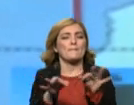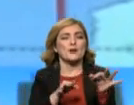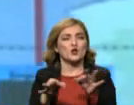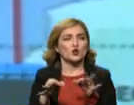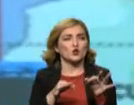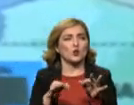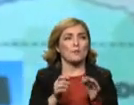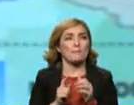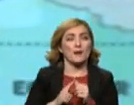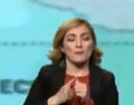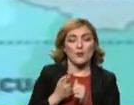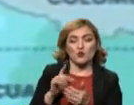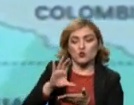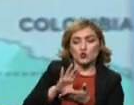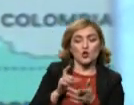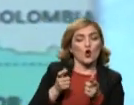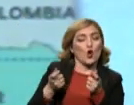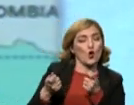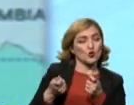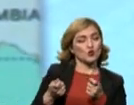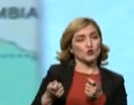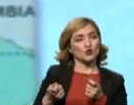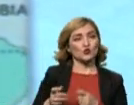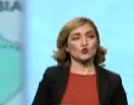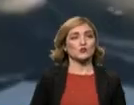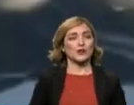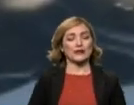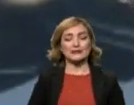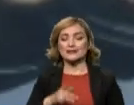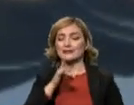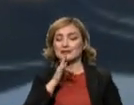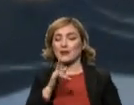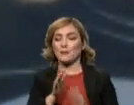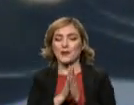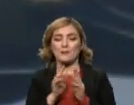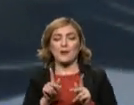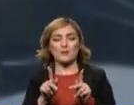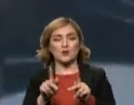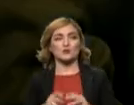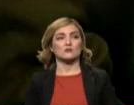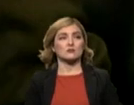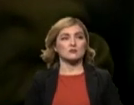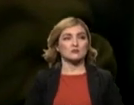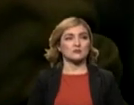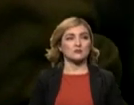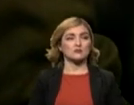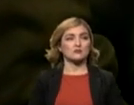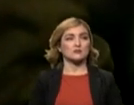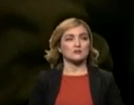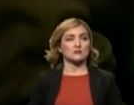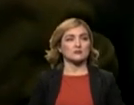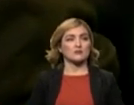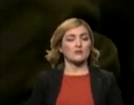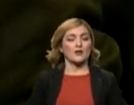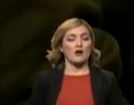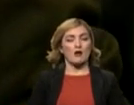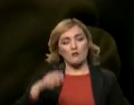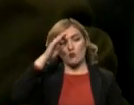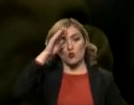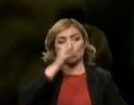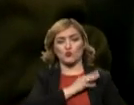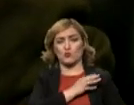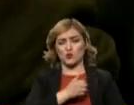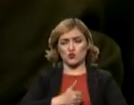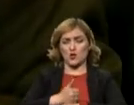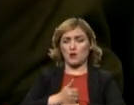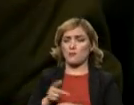cuales pasan por un centro de mando y control una vez que los Estados Unidos piden permiso. ¿Dónde está Fuerza Naval, Comando Conjunto, el